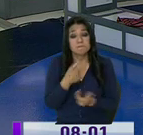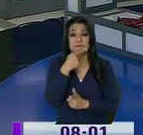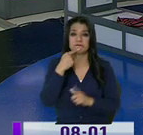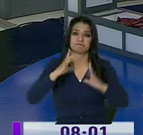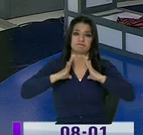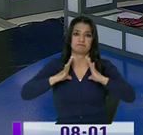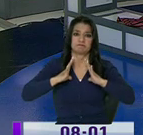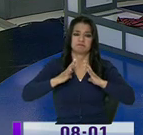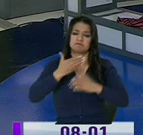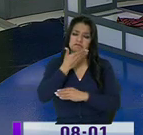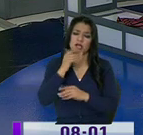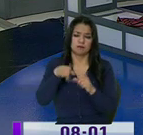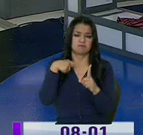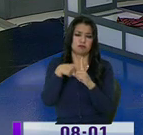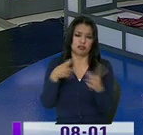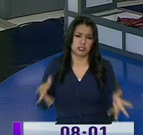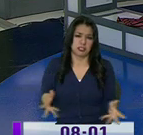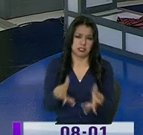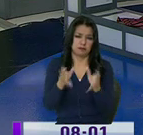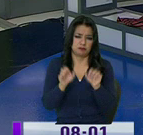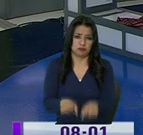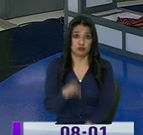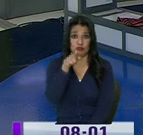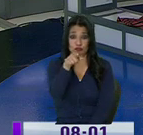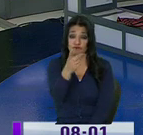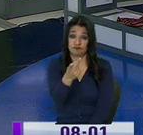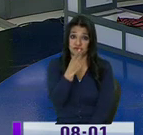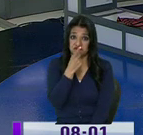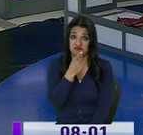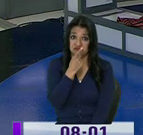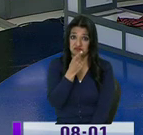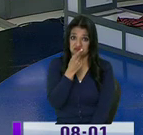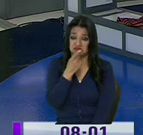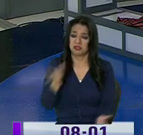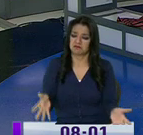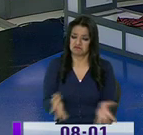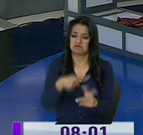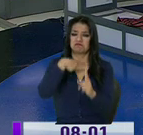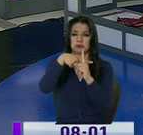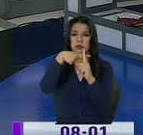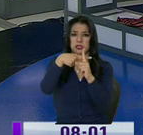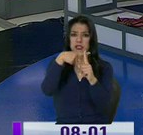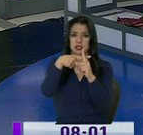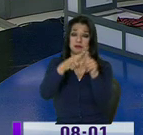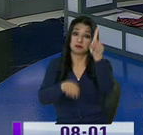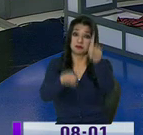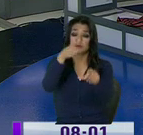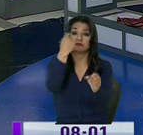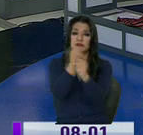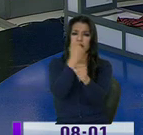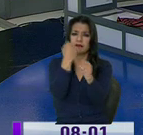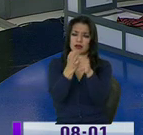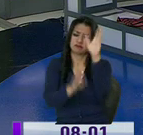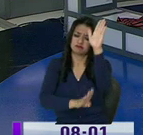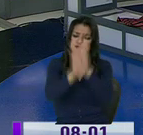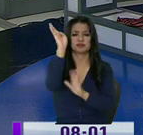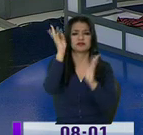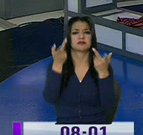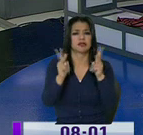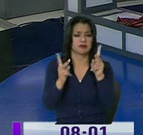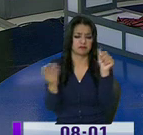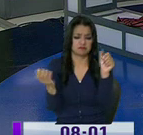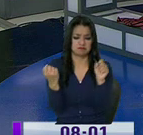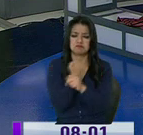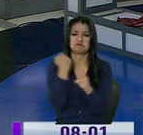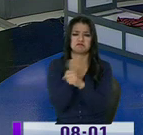mejor pongámosle buena energía. Espero que usted esté desayunando, le ponga buenas ganas. Los que están laburando, a sacar buena energía para laburar más.